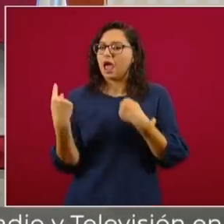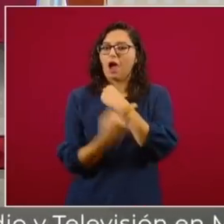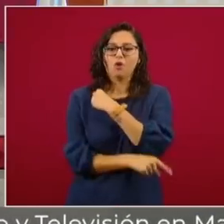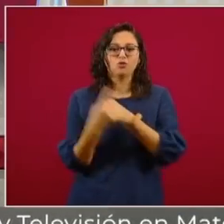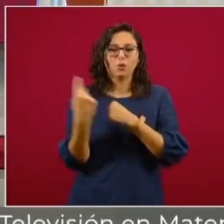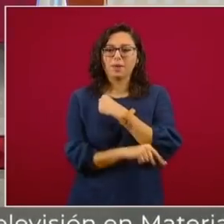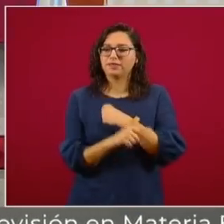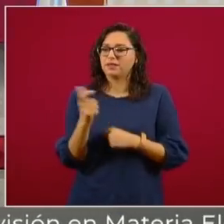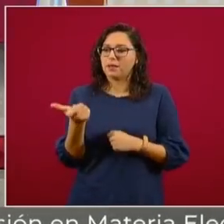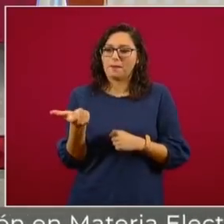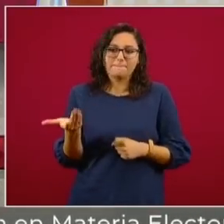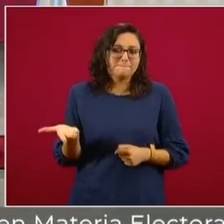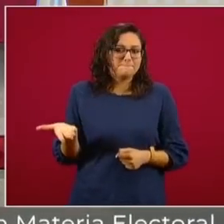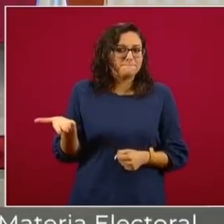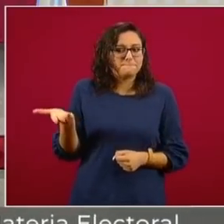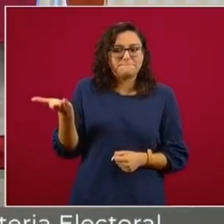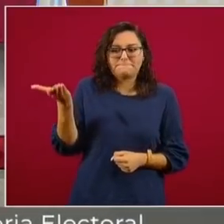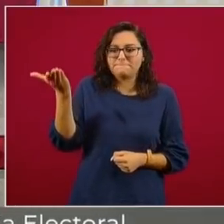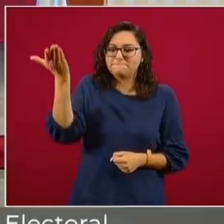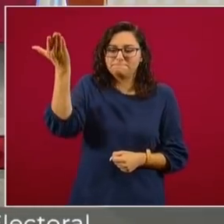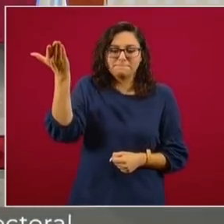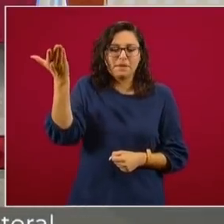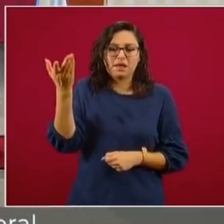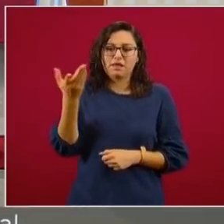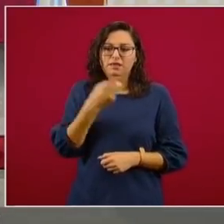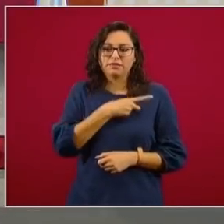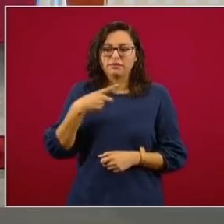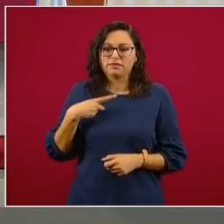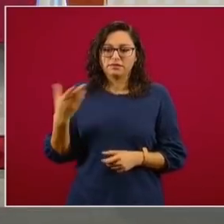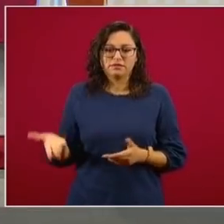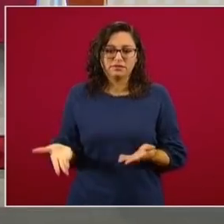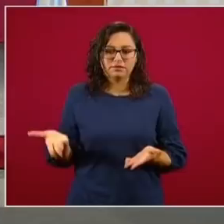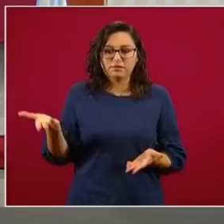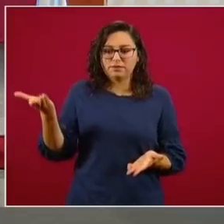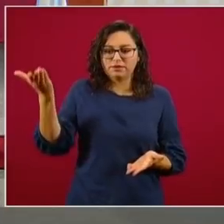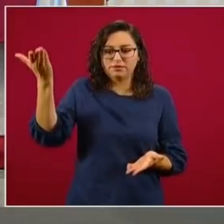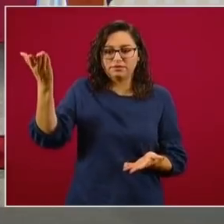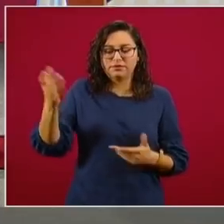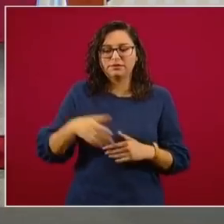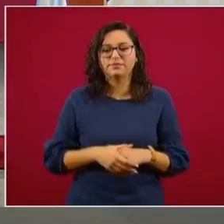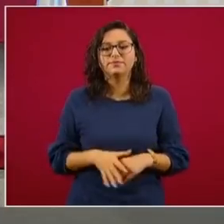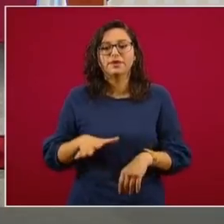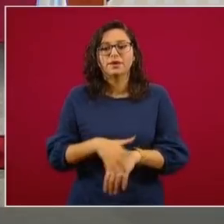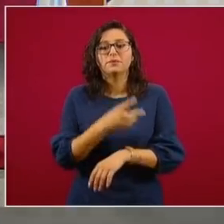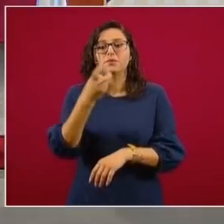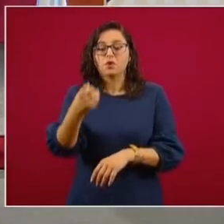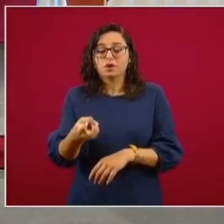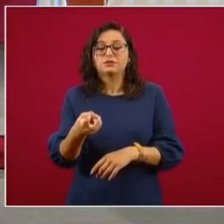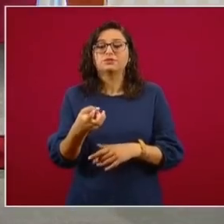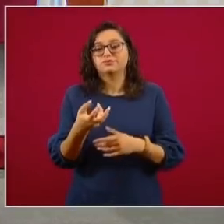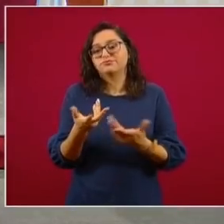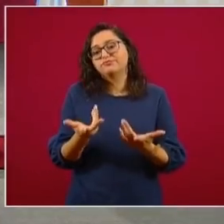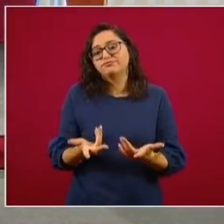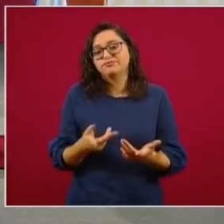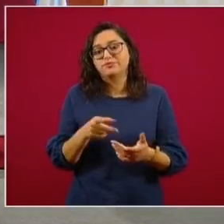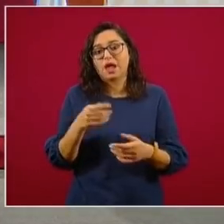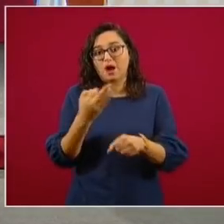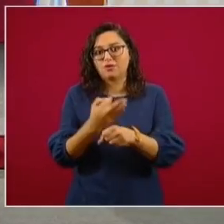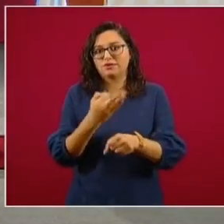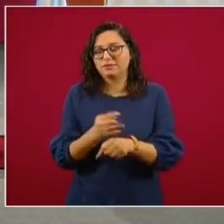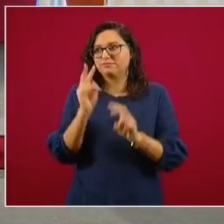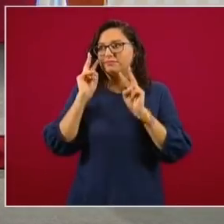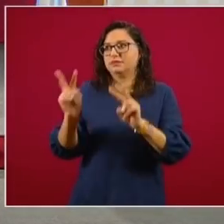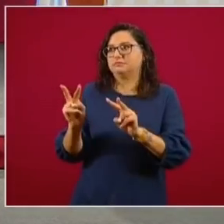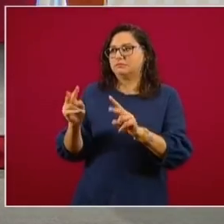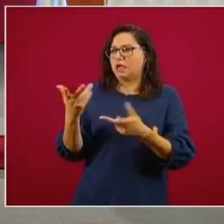pesos de esa deuda. Esa es la razón por la cual fundamental, por la cual tiene un brinco. ¿Qué